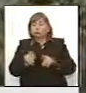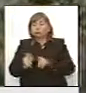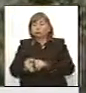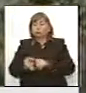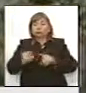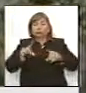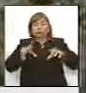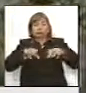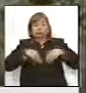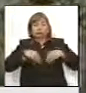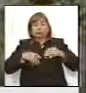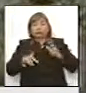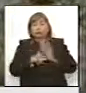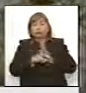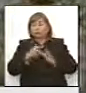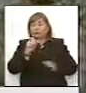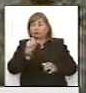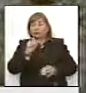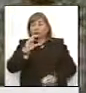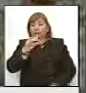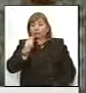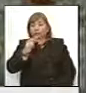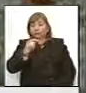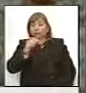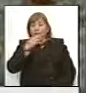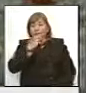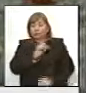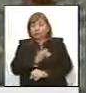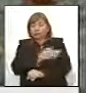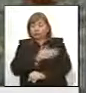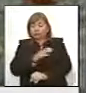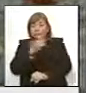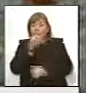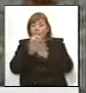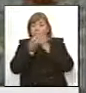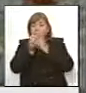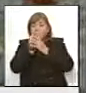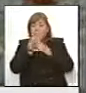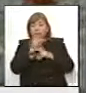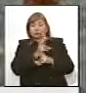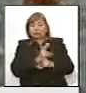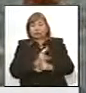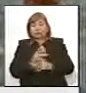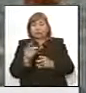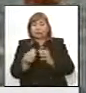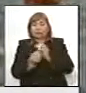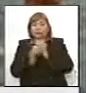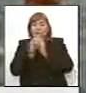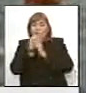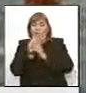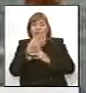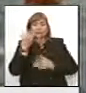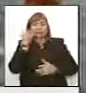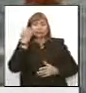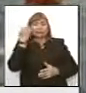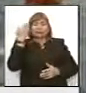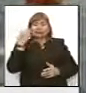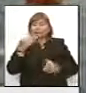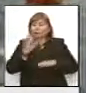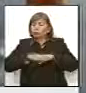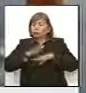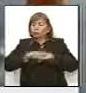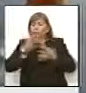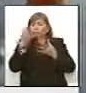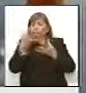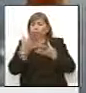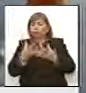la ley que reconoce a la cantuta como flor nacional del Perú, con el objetivo de proteger esta especie de flor ancestral amenazada de